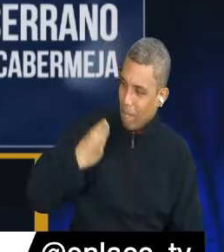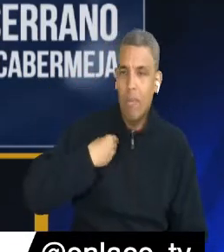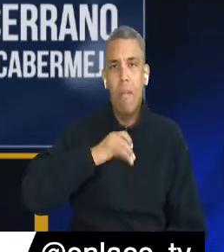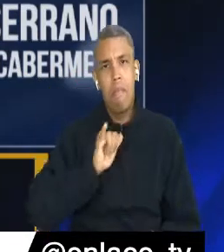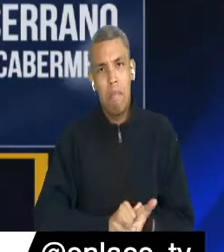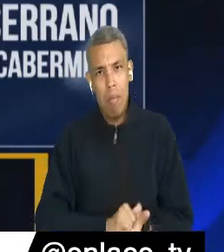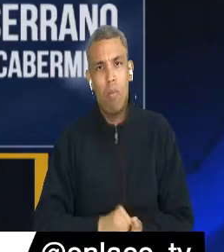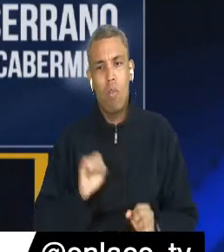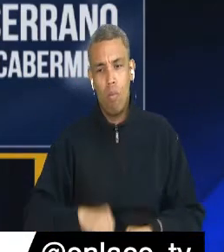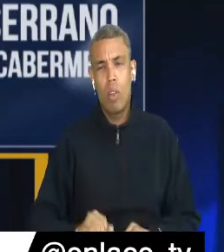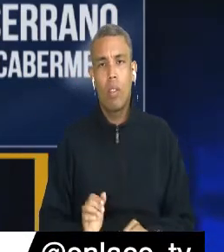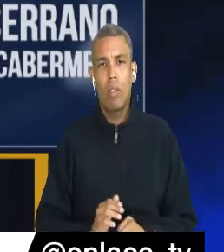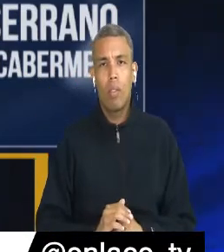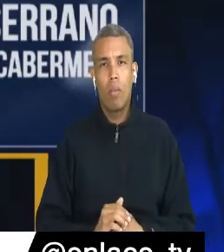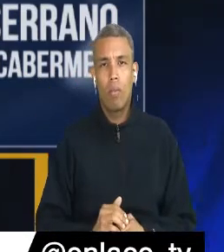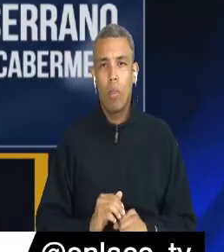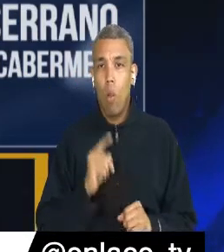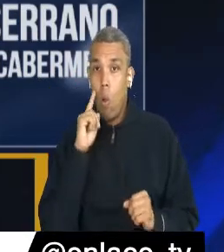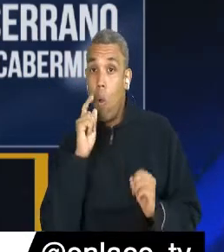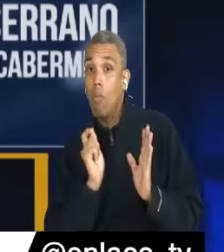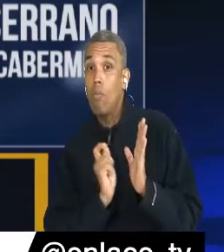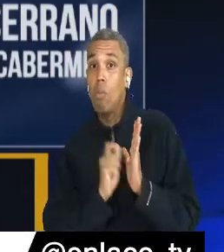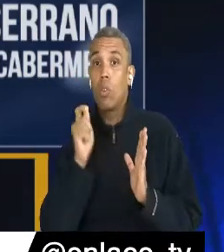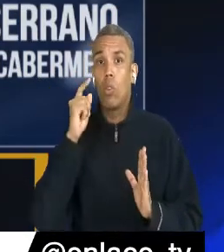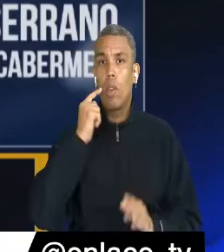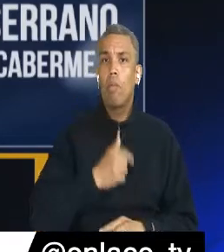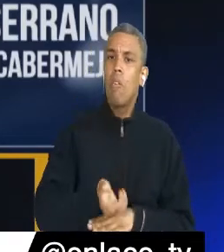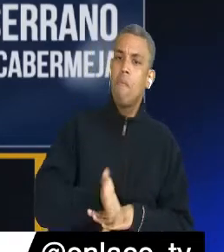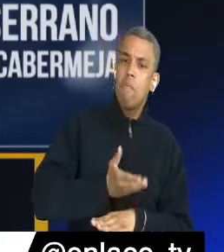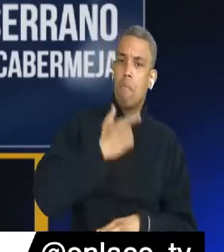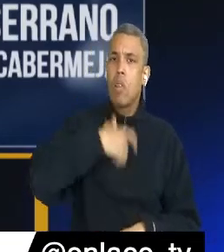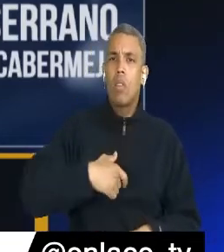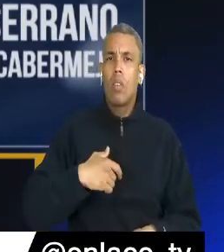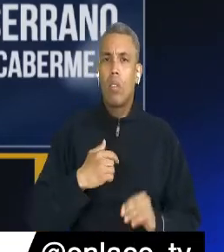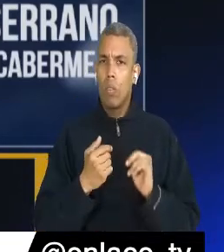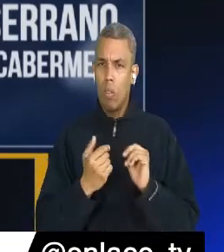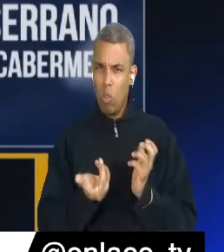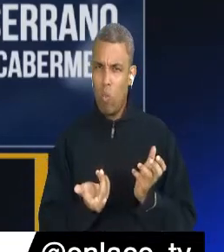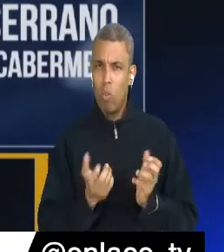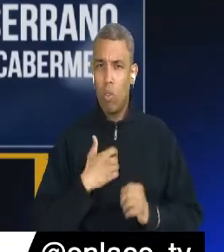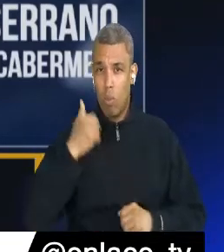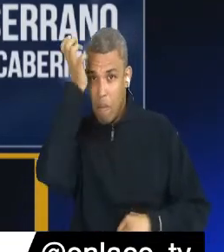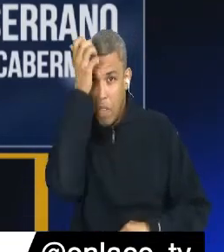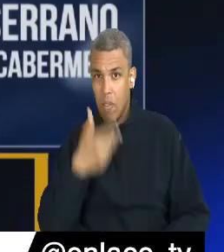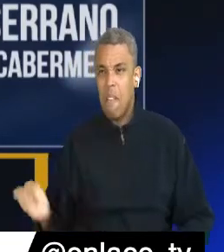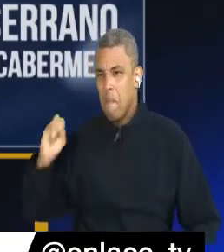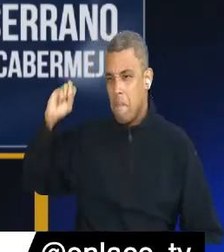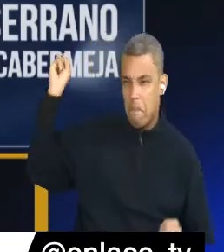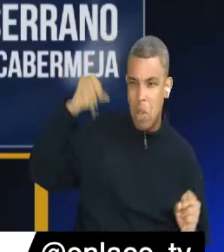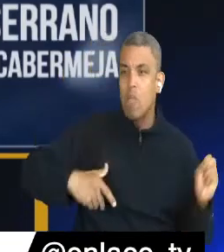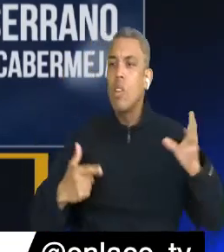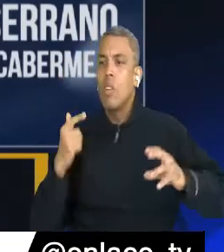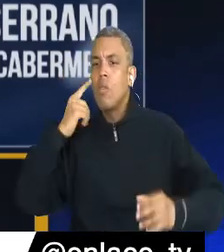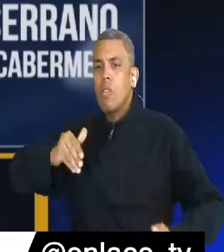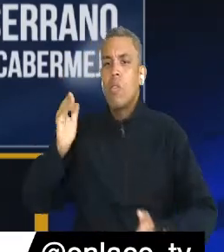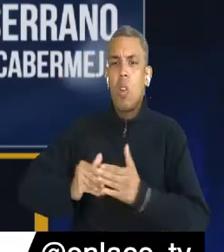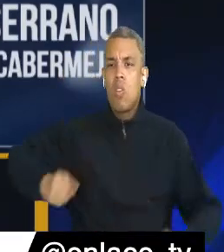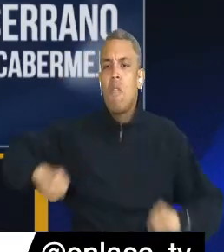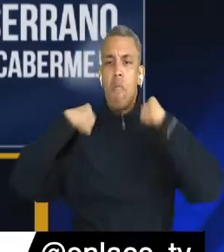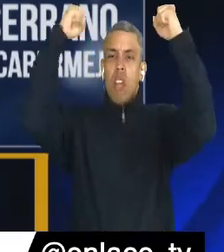protesta democrática, civilizada, hacernos sentir. Y por eso, si es necesario, de